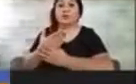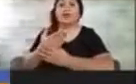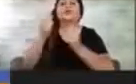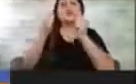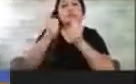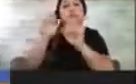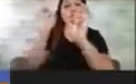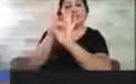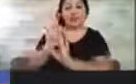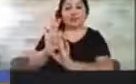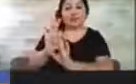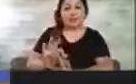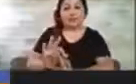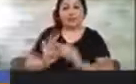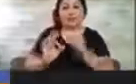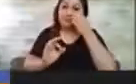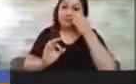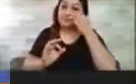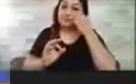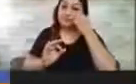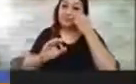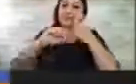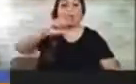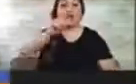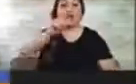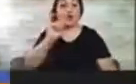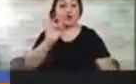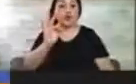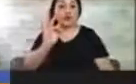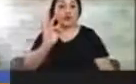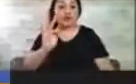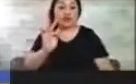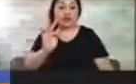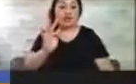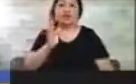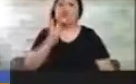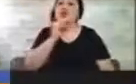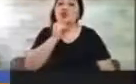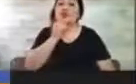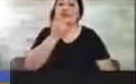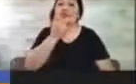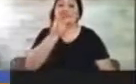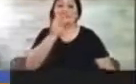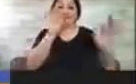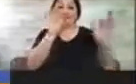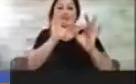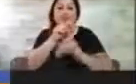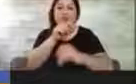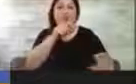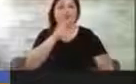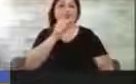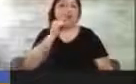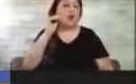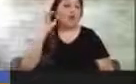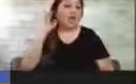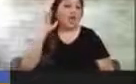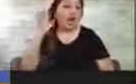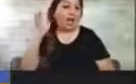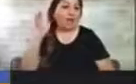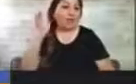Y los GIFs, los GIFs tampoco tienen descripción porque no tienen audio, recordemos que los GIFs no tienen audio, entonces no tienen